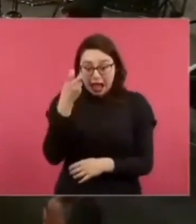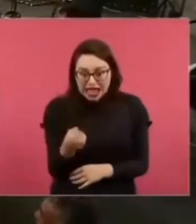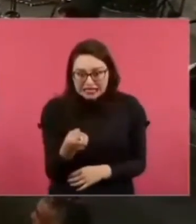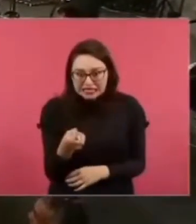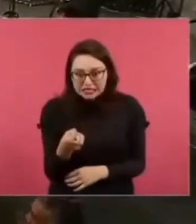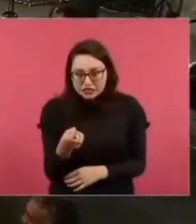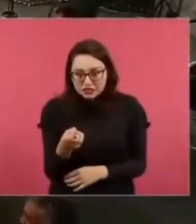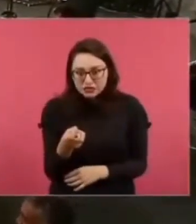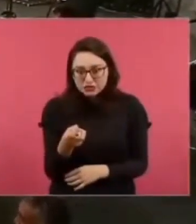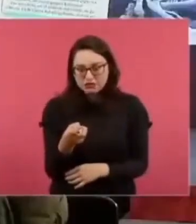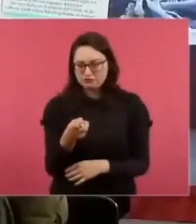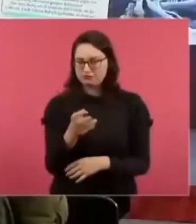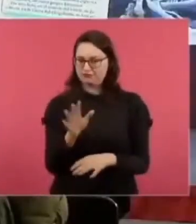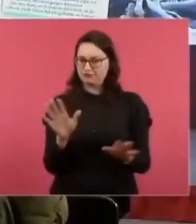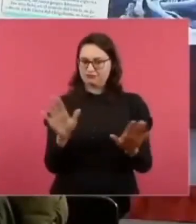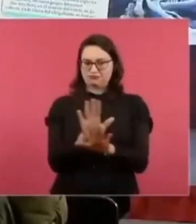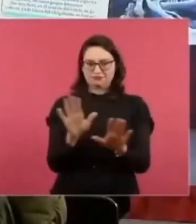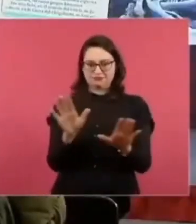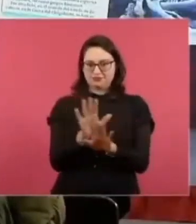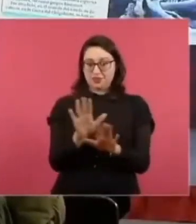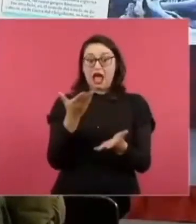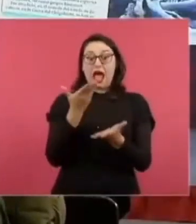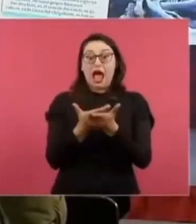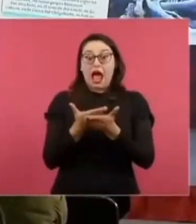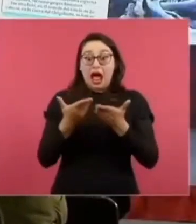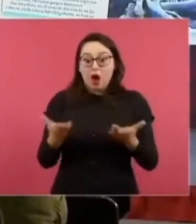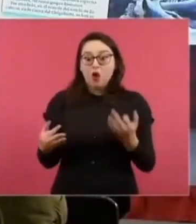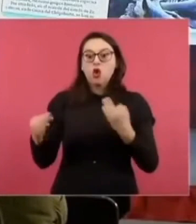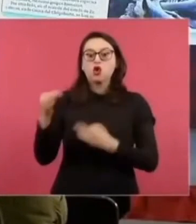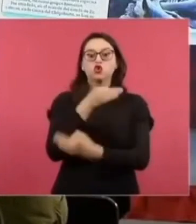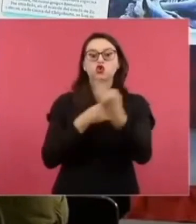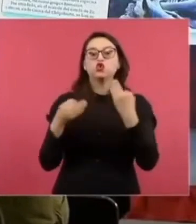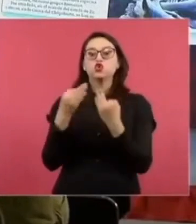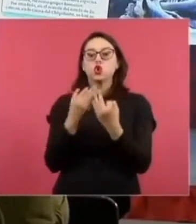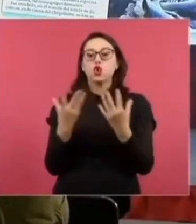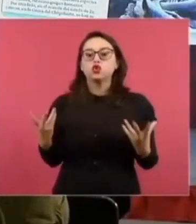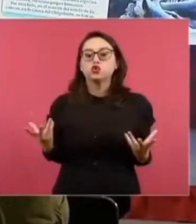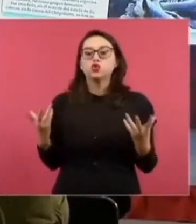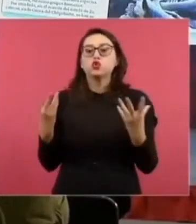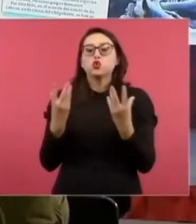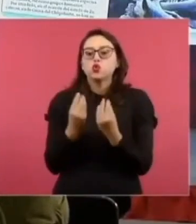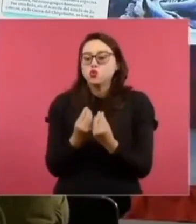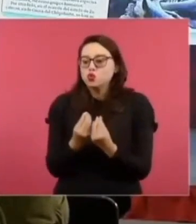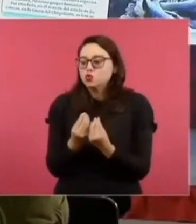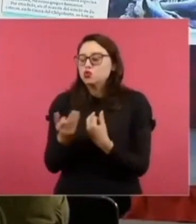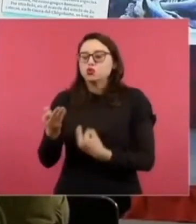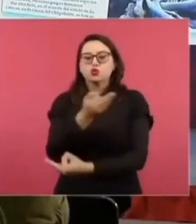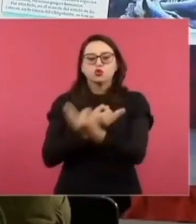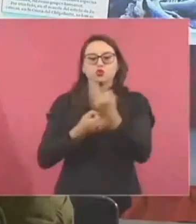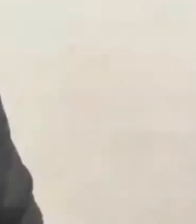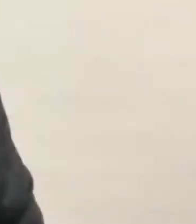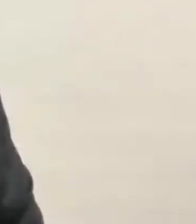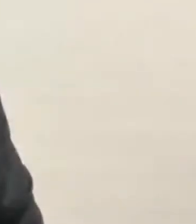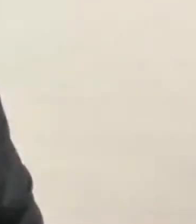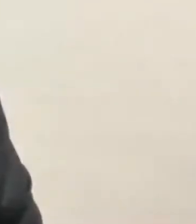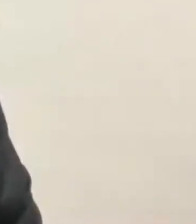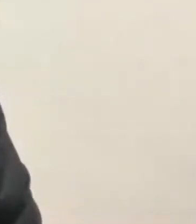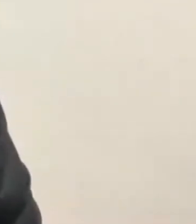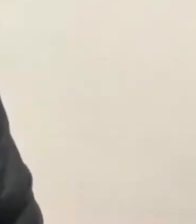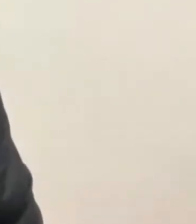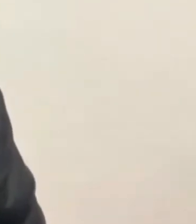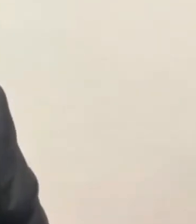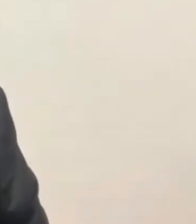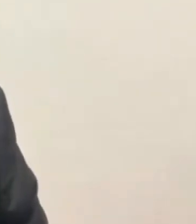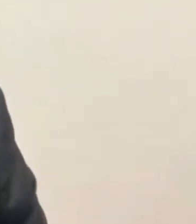una mujer tan comprometida con la educación, con esa empatía y a la que le vale un sorbete lo que terminen